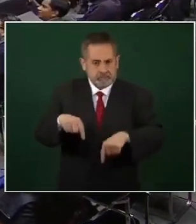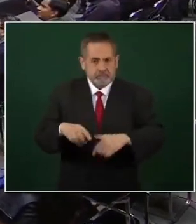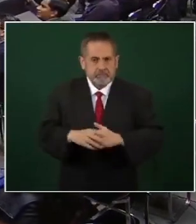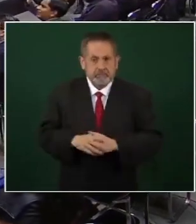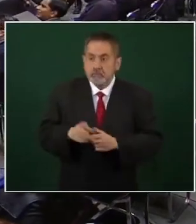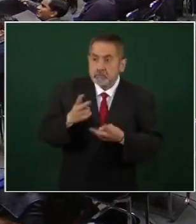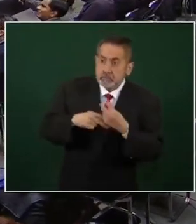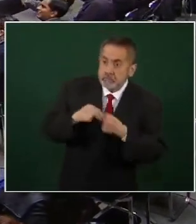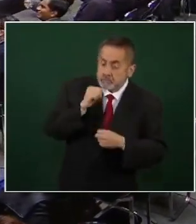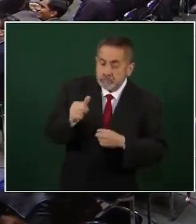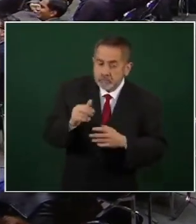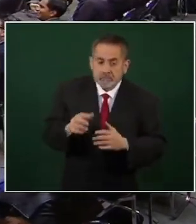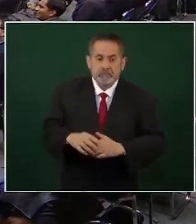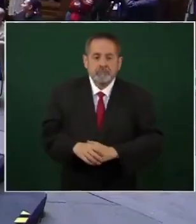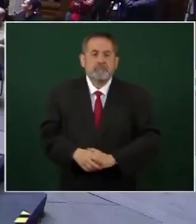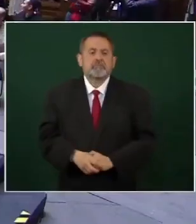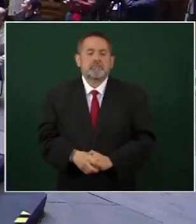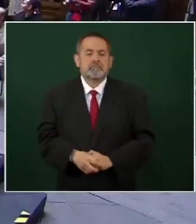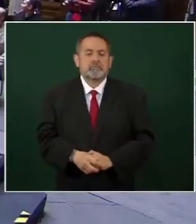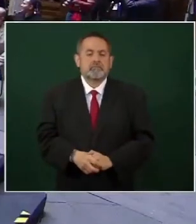No vinieron.